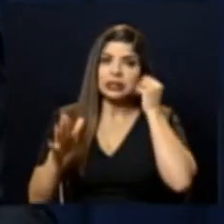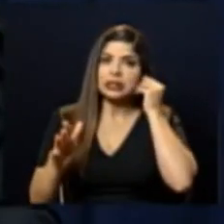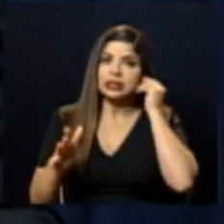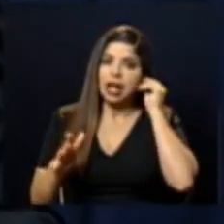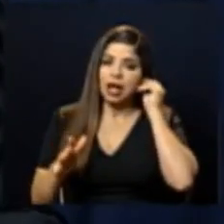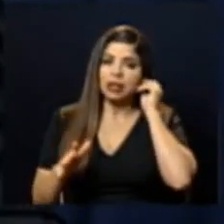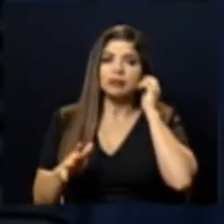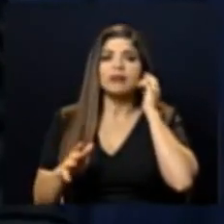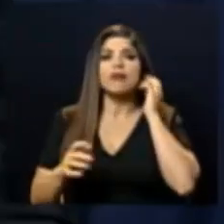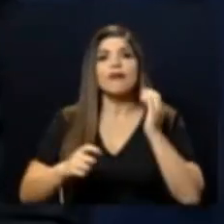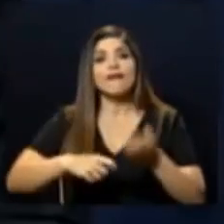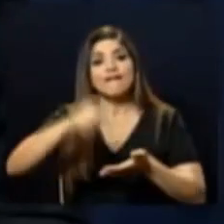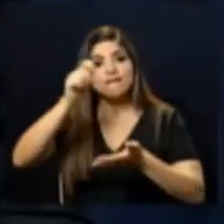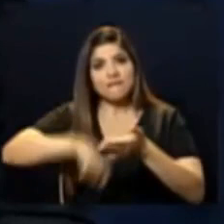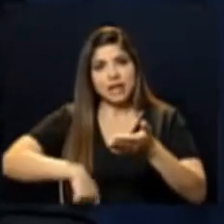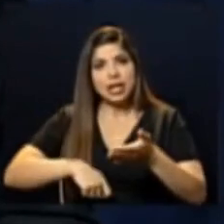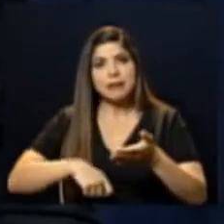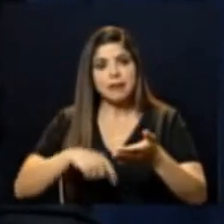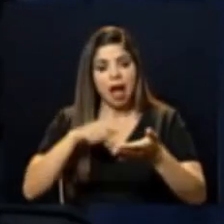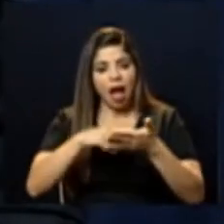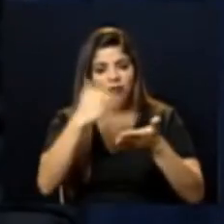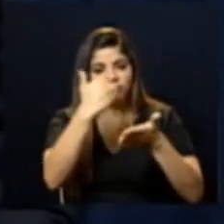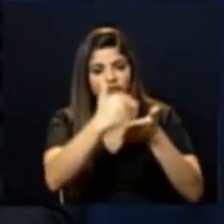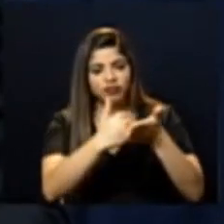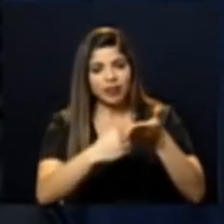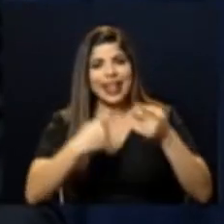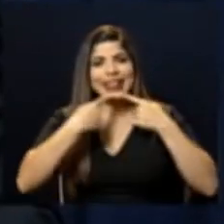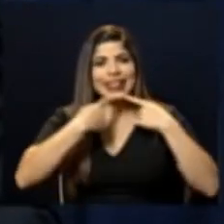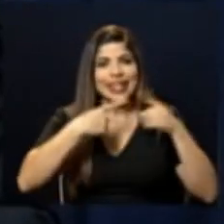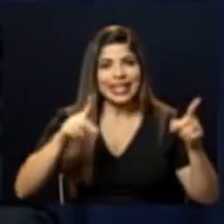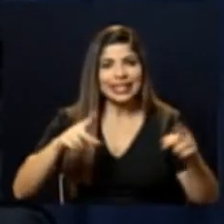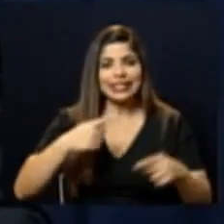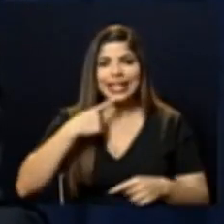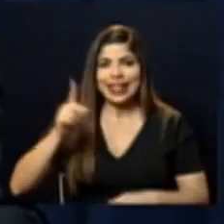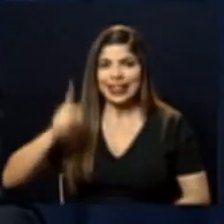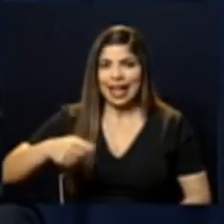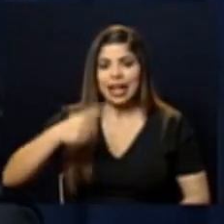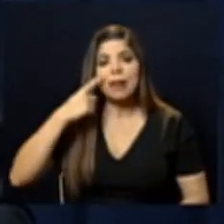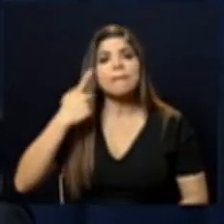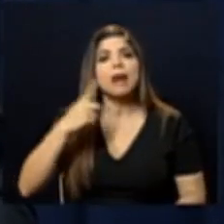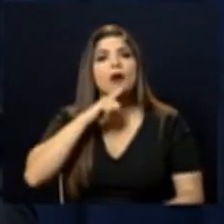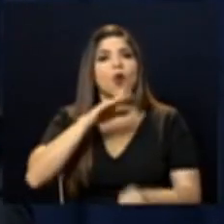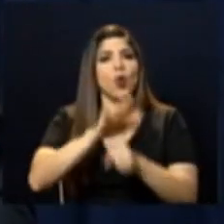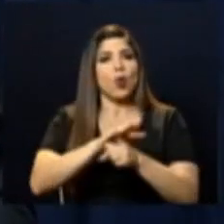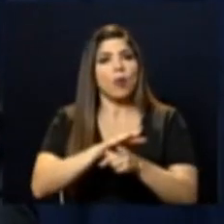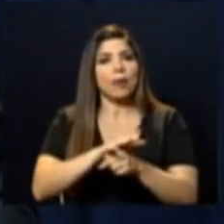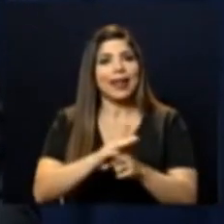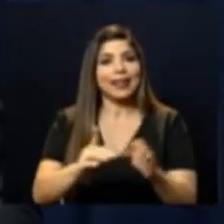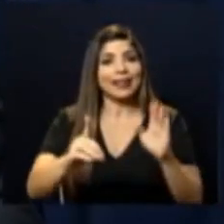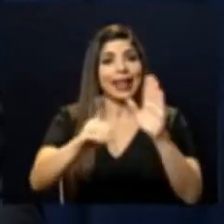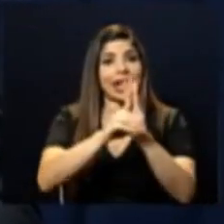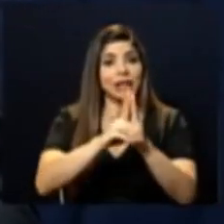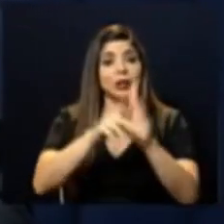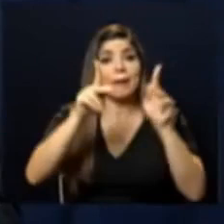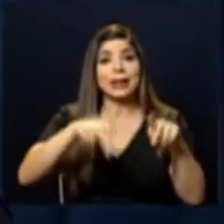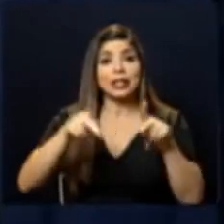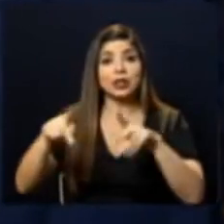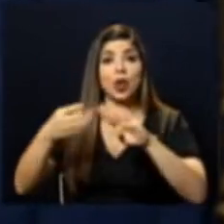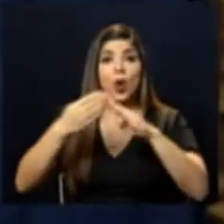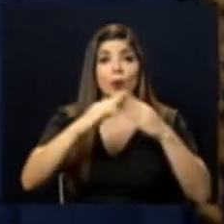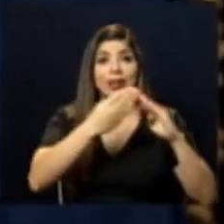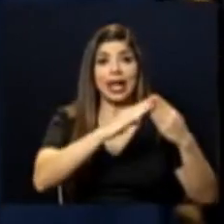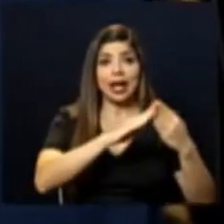en conjunto un conjunto de directrices y decretos para el cumplimiento efectivo de los derechos de las personas